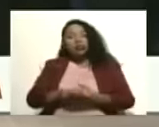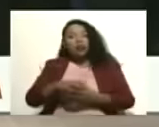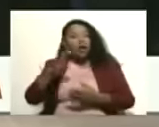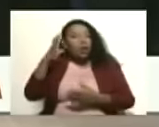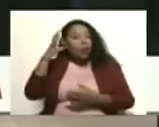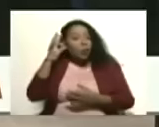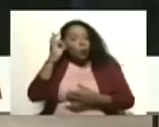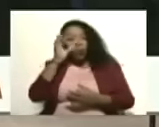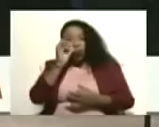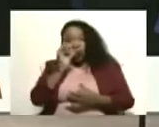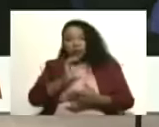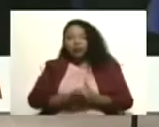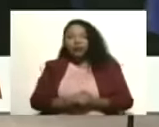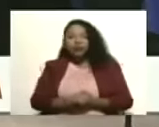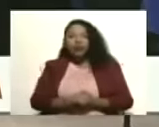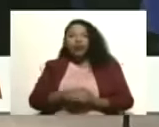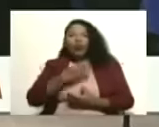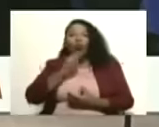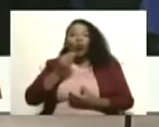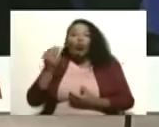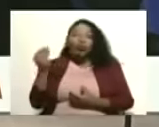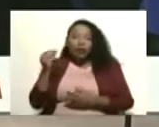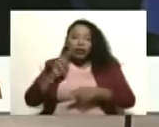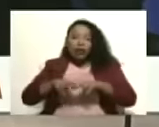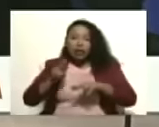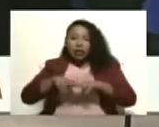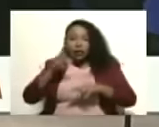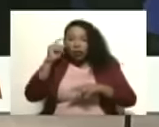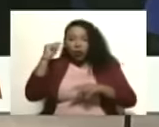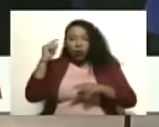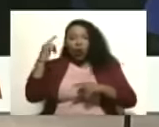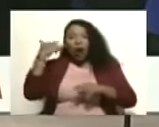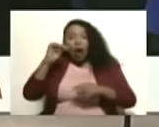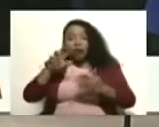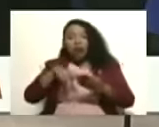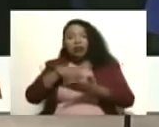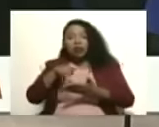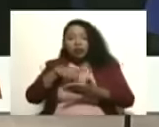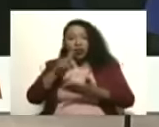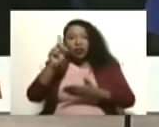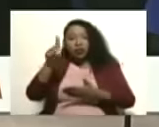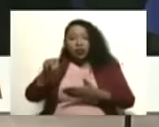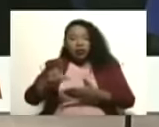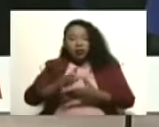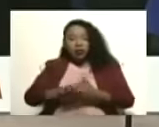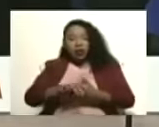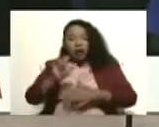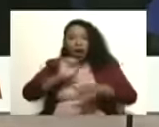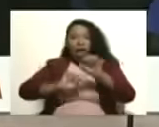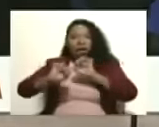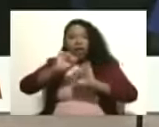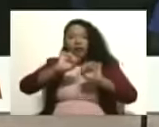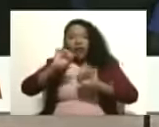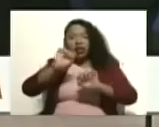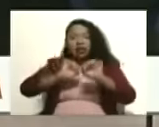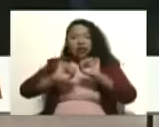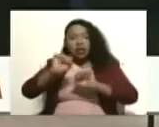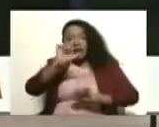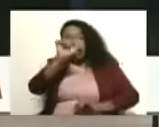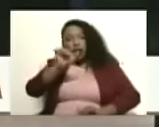mujeres y hombres, de sus jóvenes y sus niños que están profundamente involucrados en la defensa de nuestra Guayana